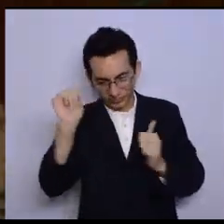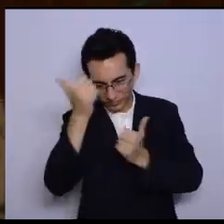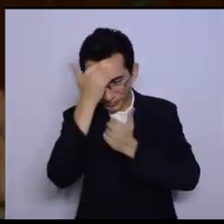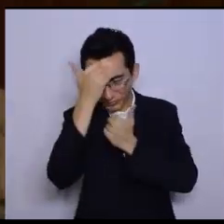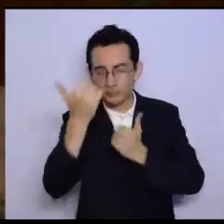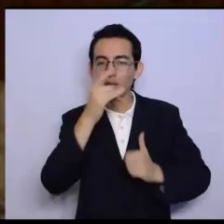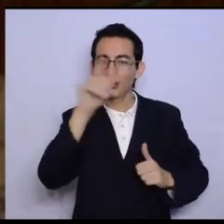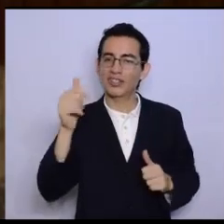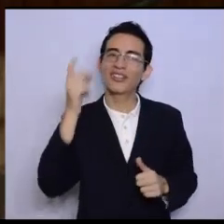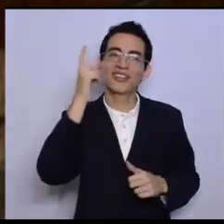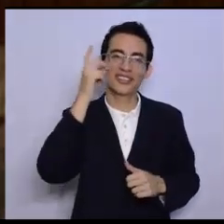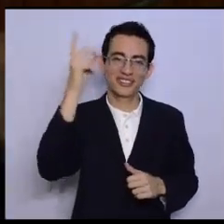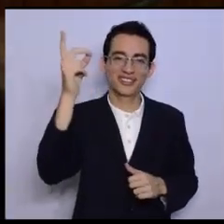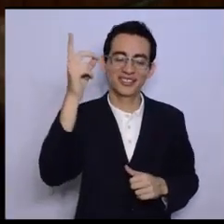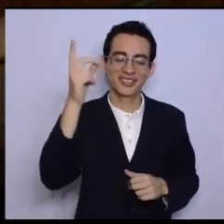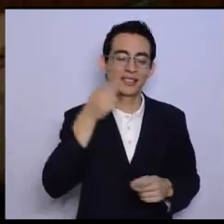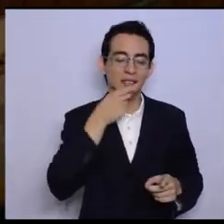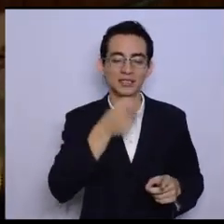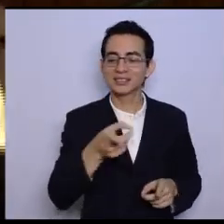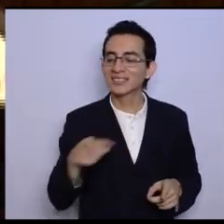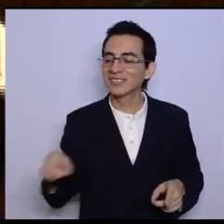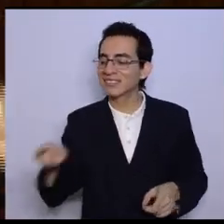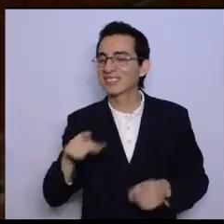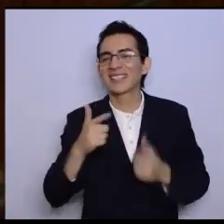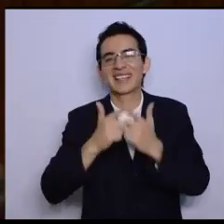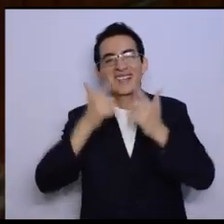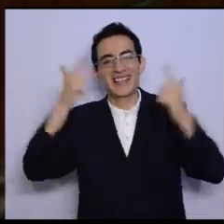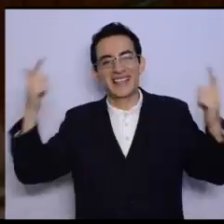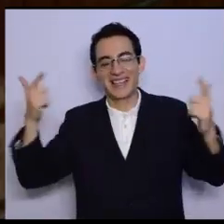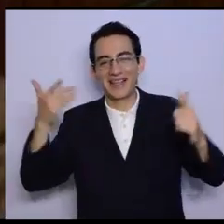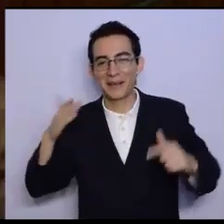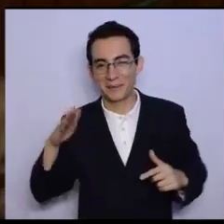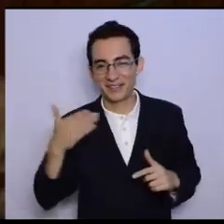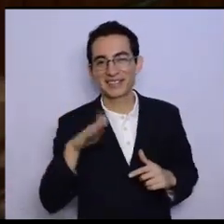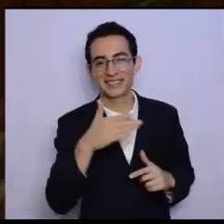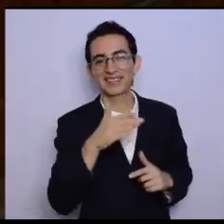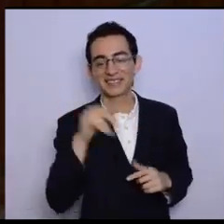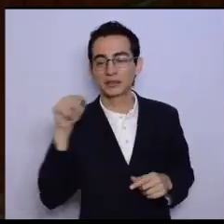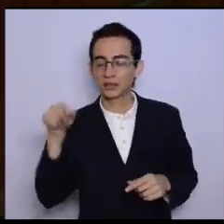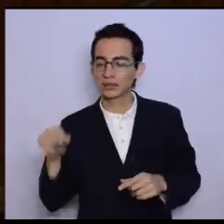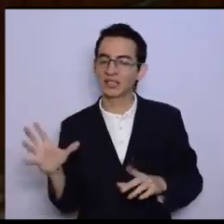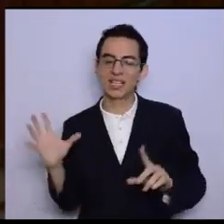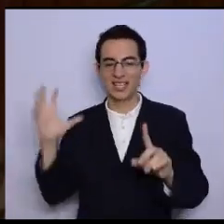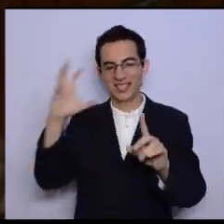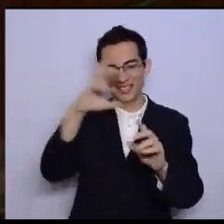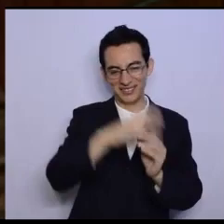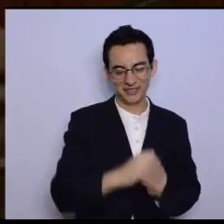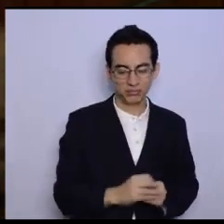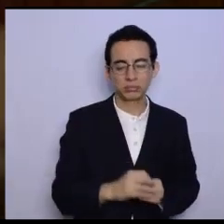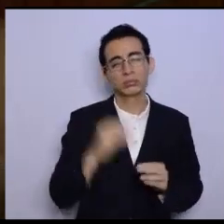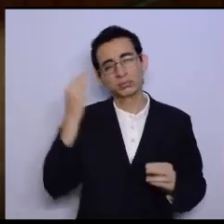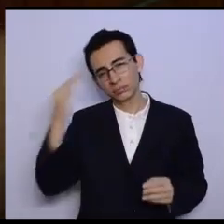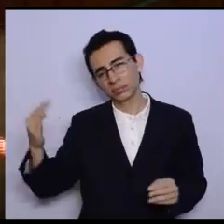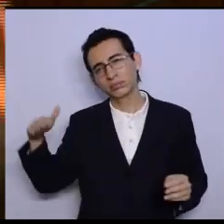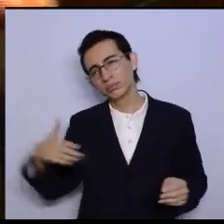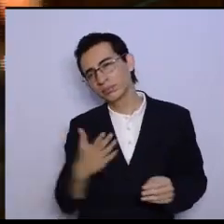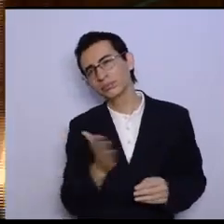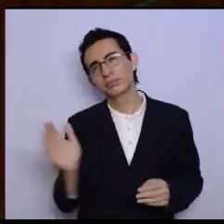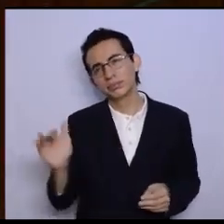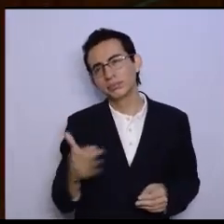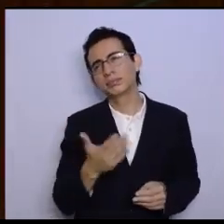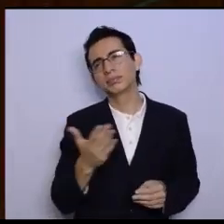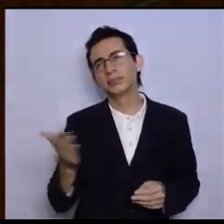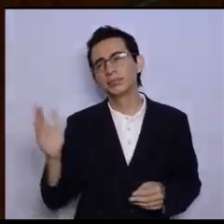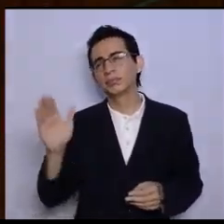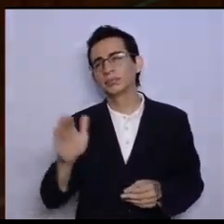Dios manda al pez que expulse a Jonás, sale Jonás del pez y empieza a alabar